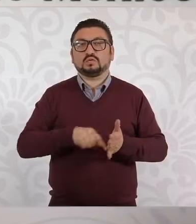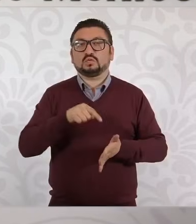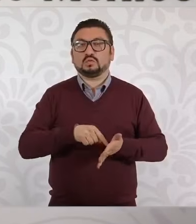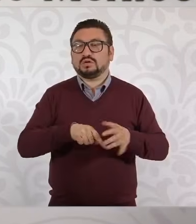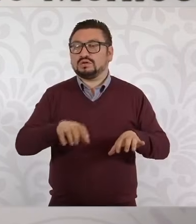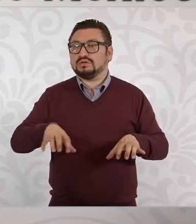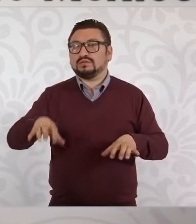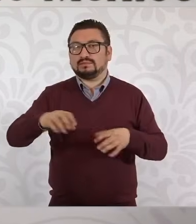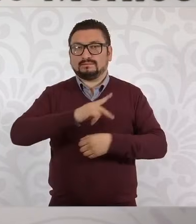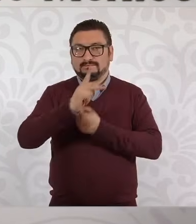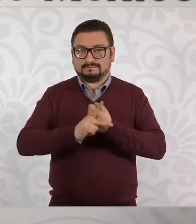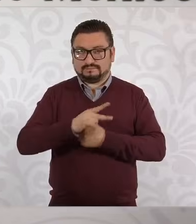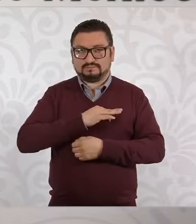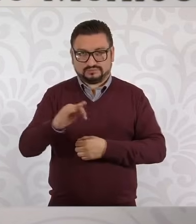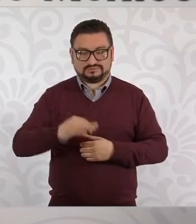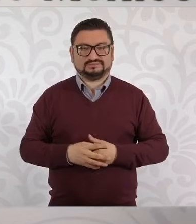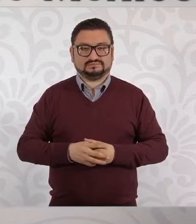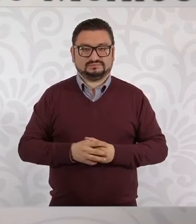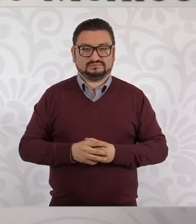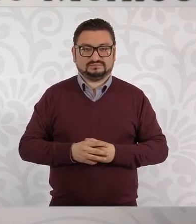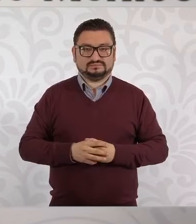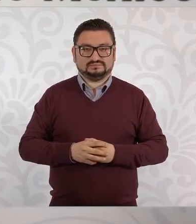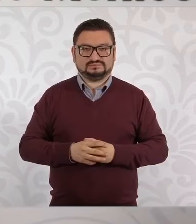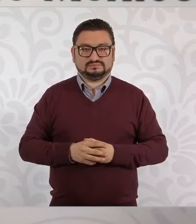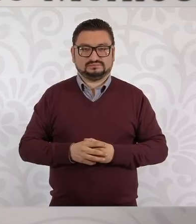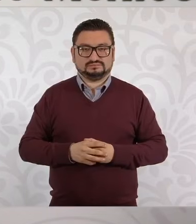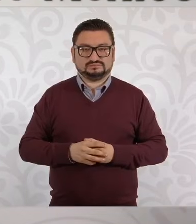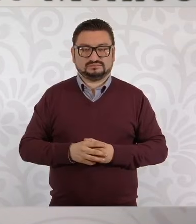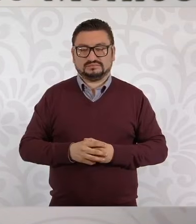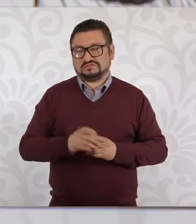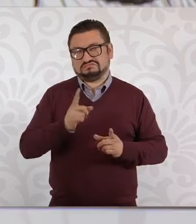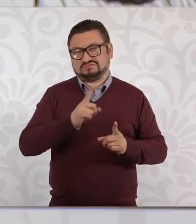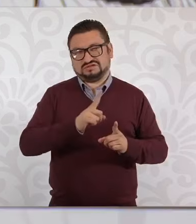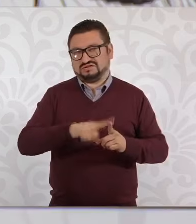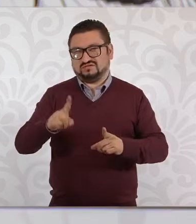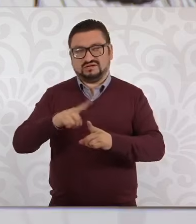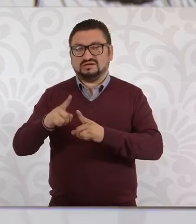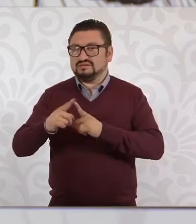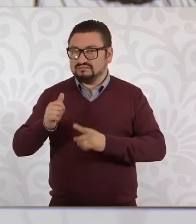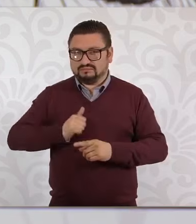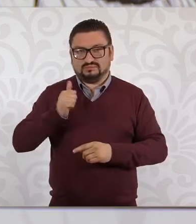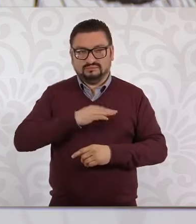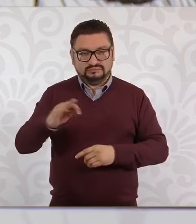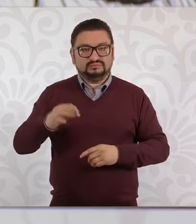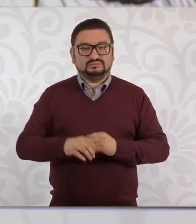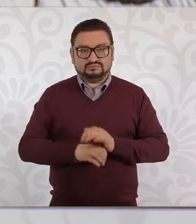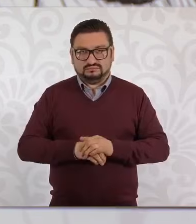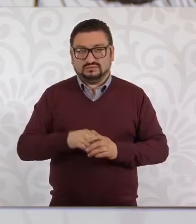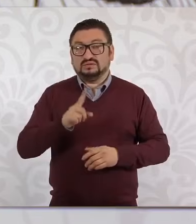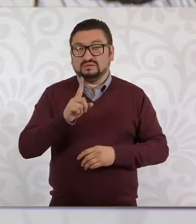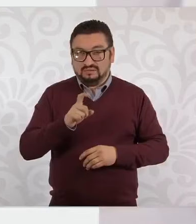zonas del país, y otras fuentes renovables, la hidráulica